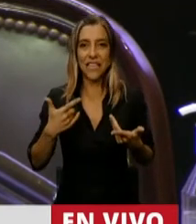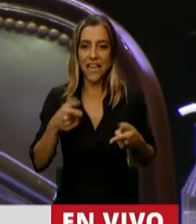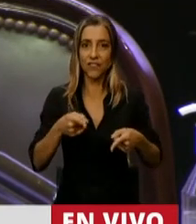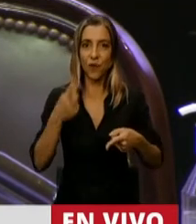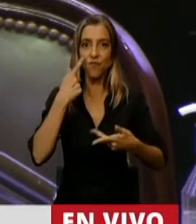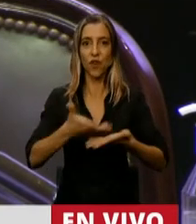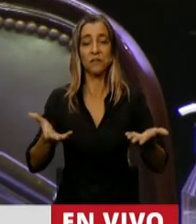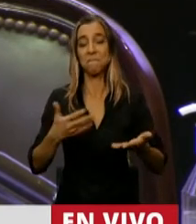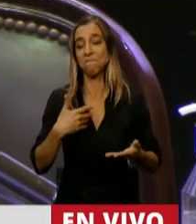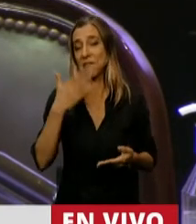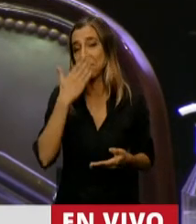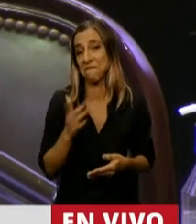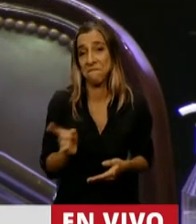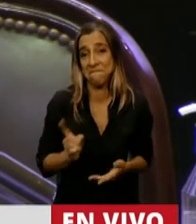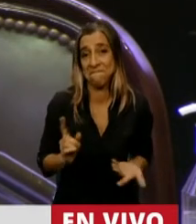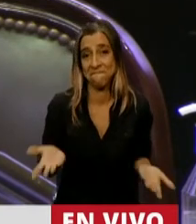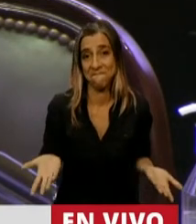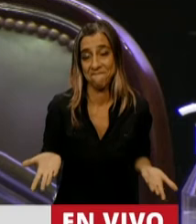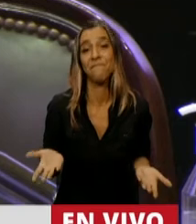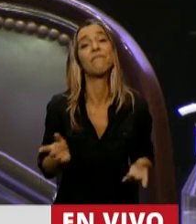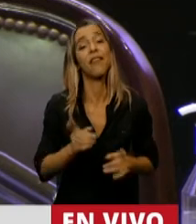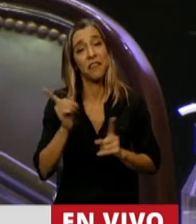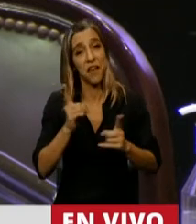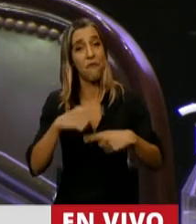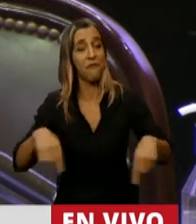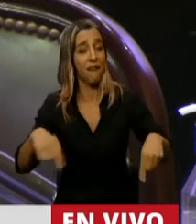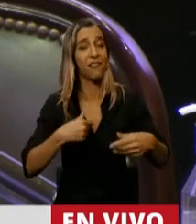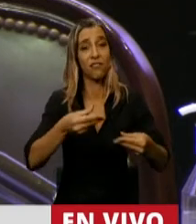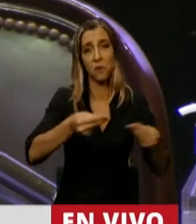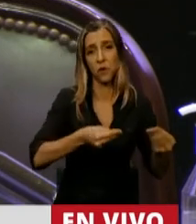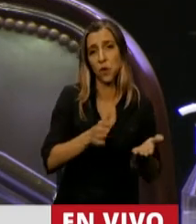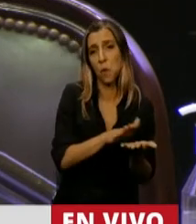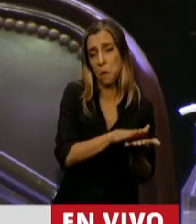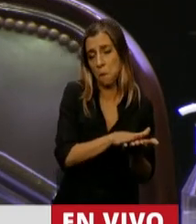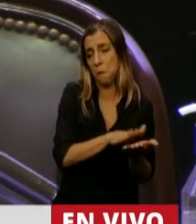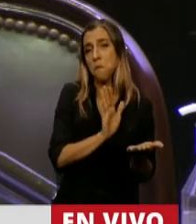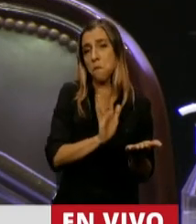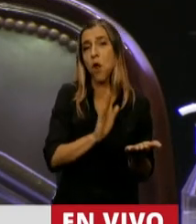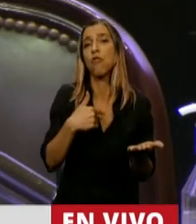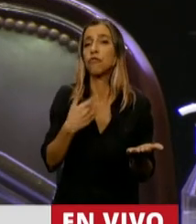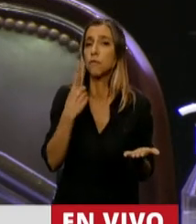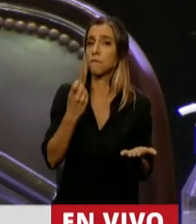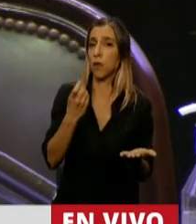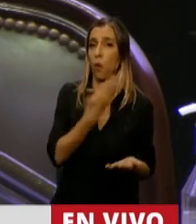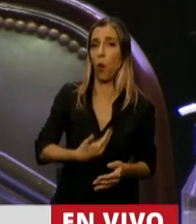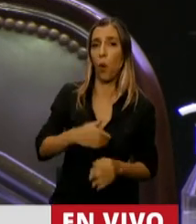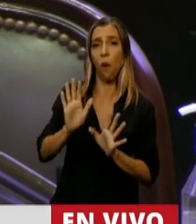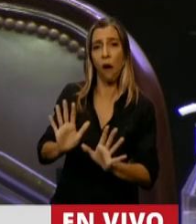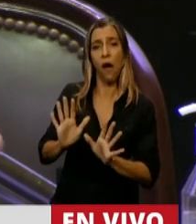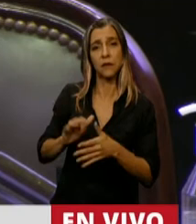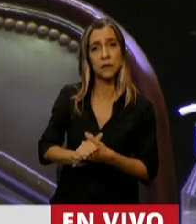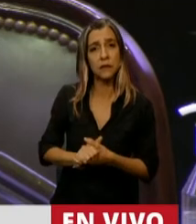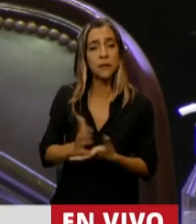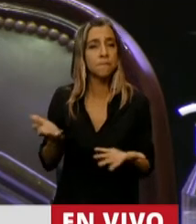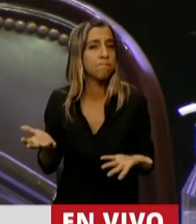que no tienen tanto que ver con el presupuesto, que si el gobierno toma esta actitud, toma actitudes de revertir lo